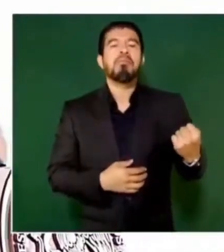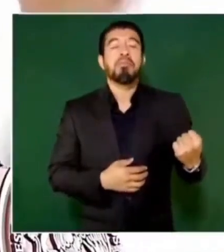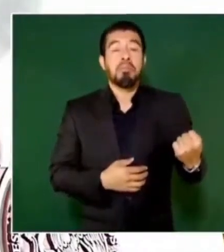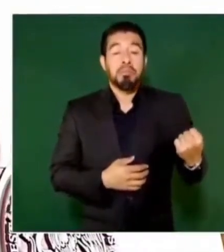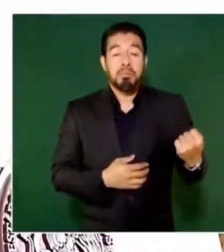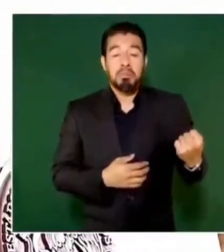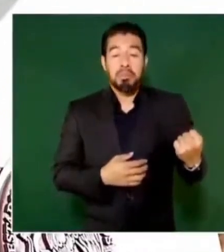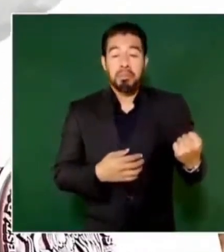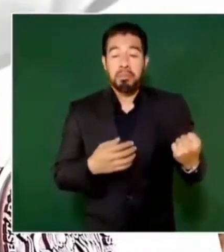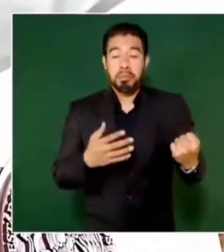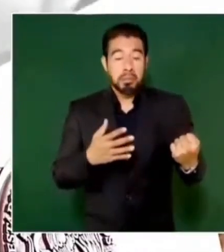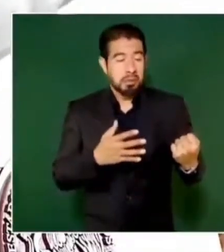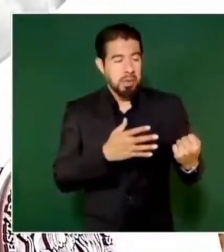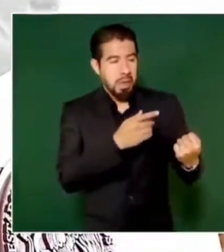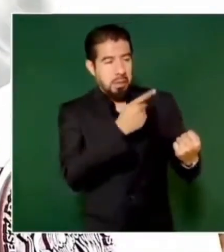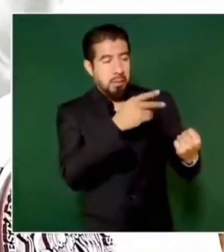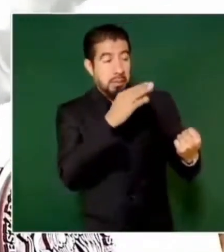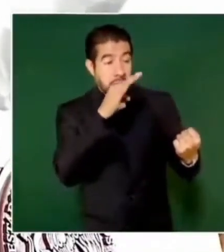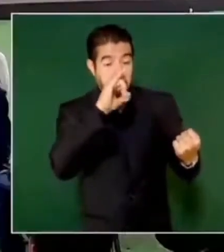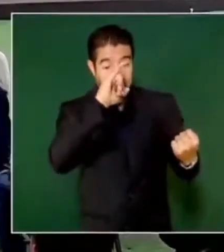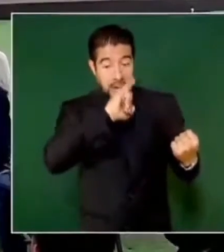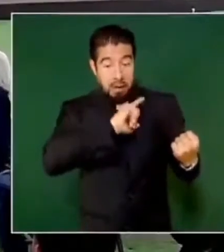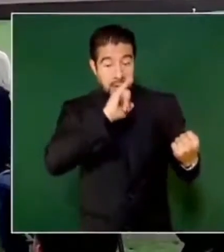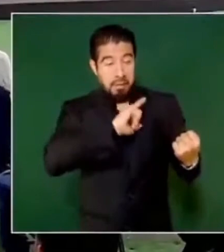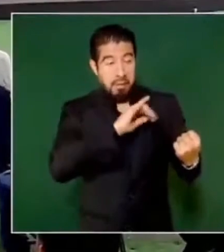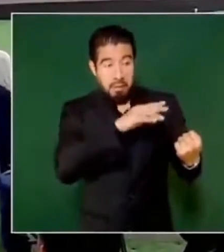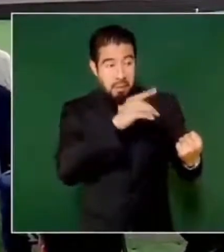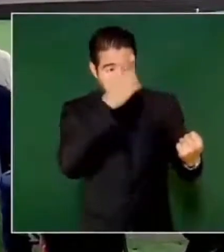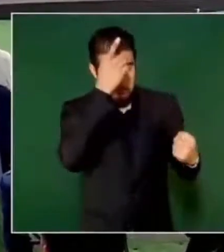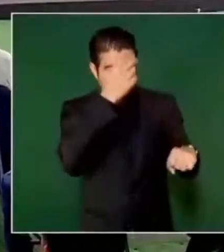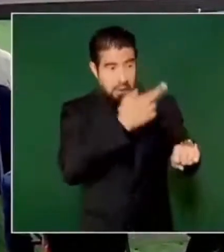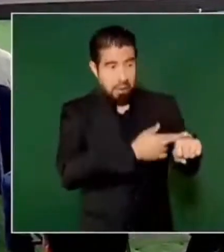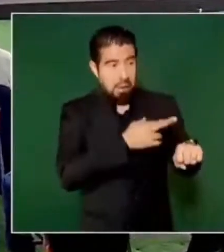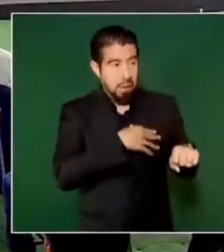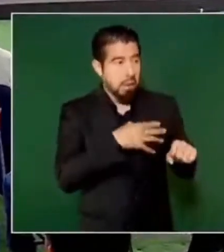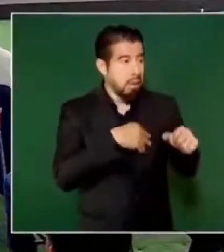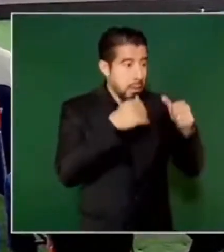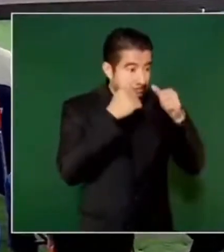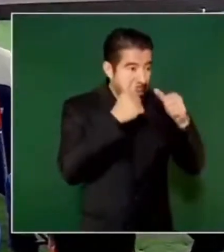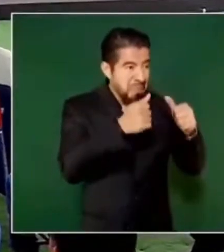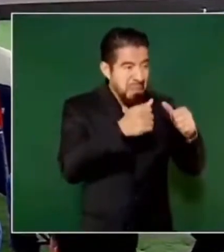que ya no tomaba en cuenta a los directivos de Televisa.